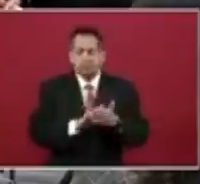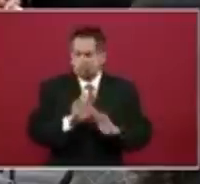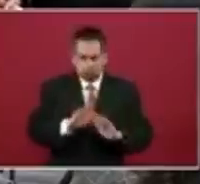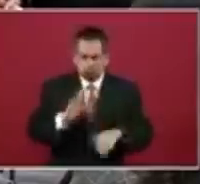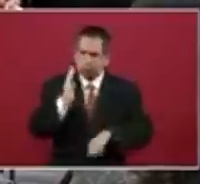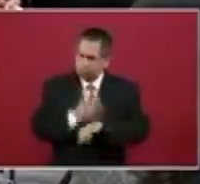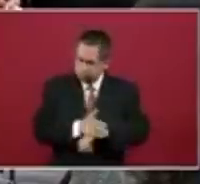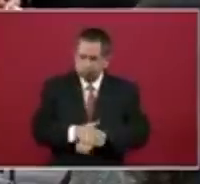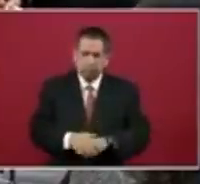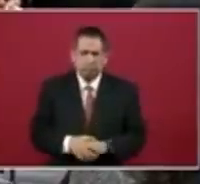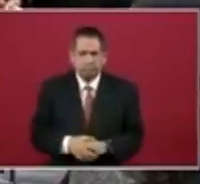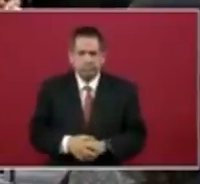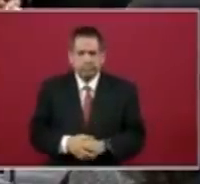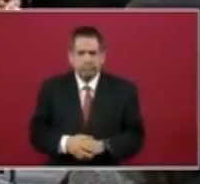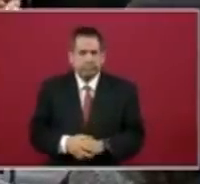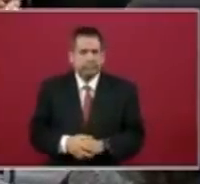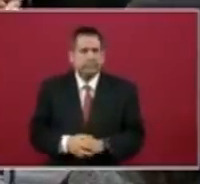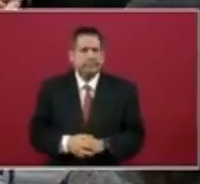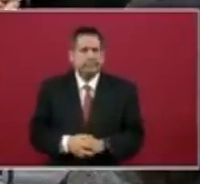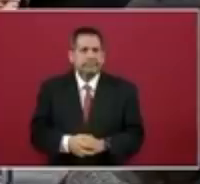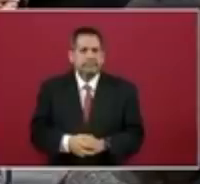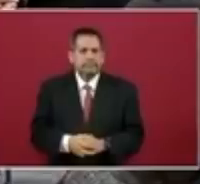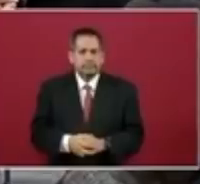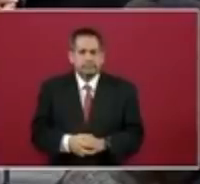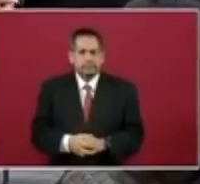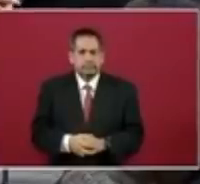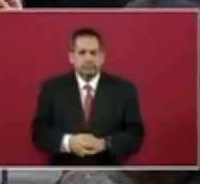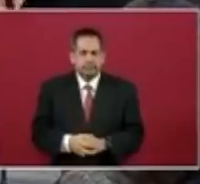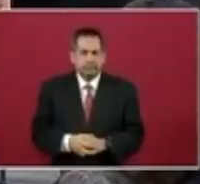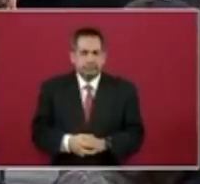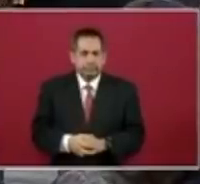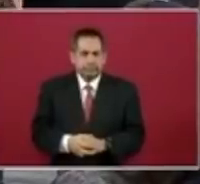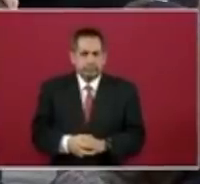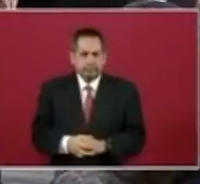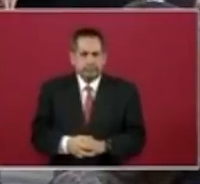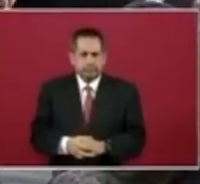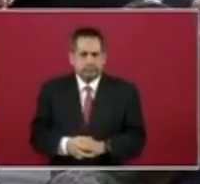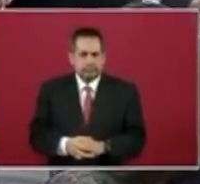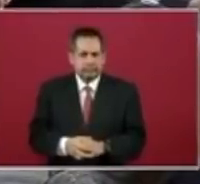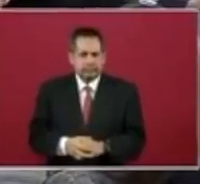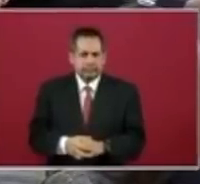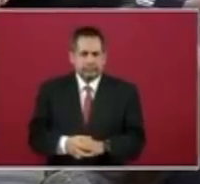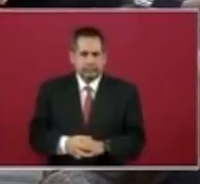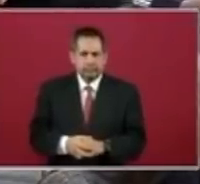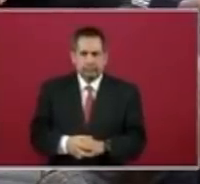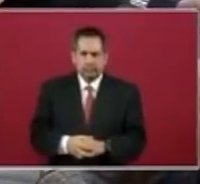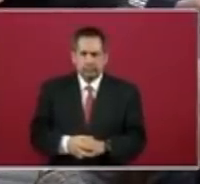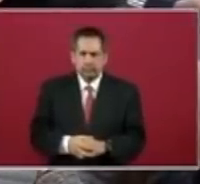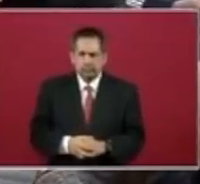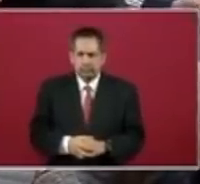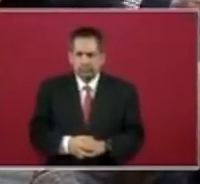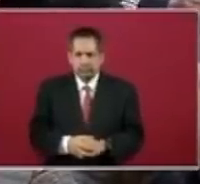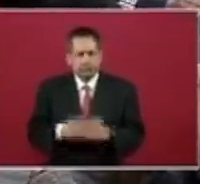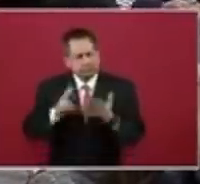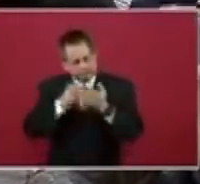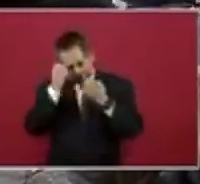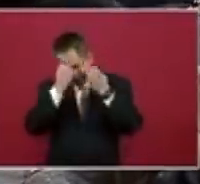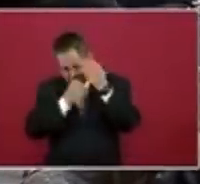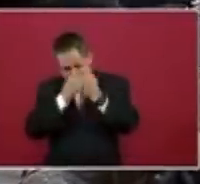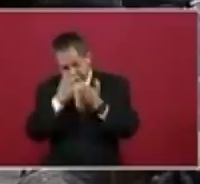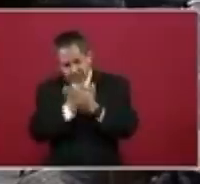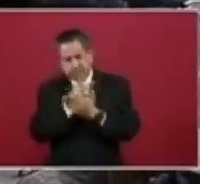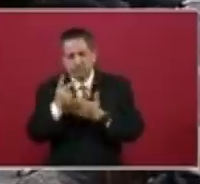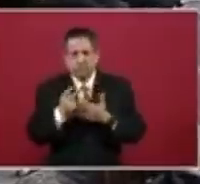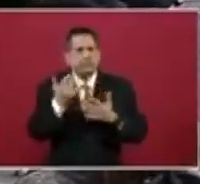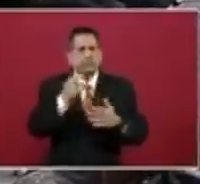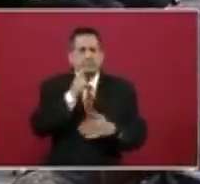Sobre la Torres, la es que estamos revisando el programa y lo mejor